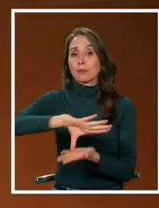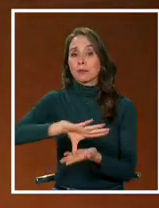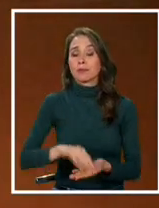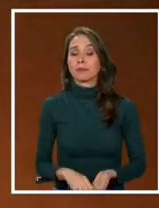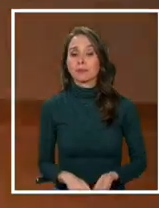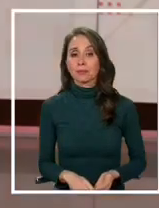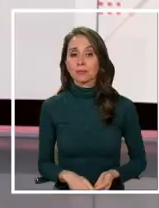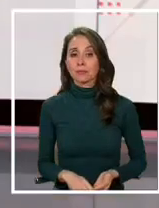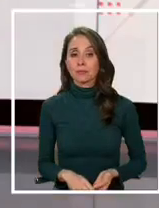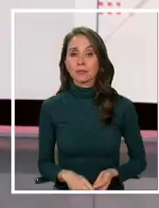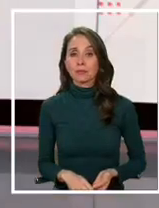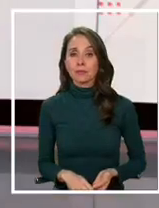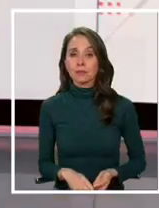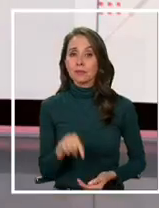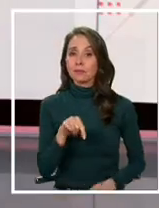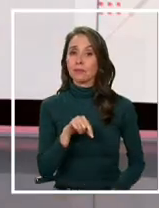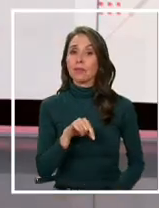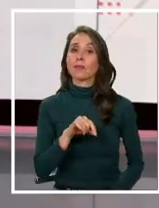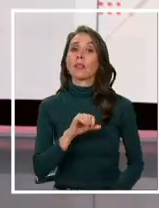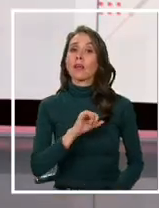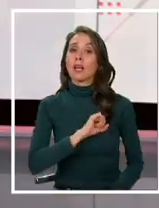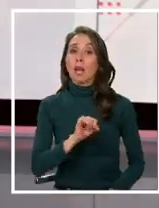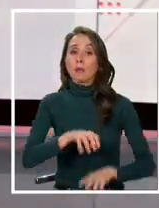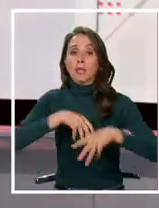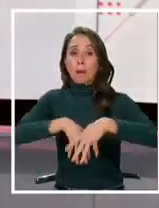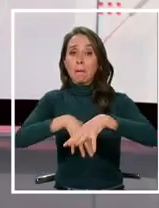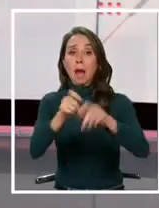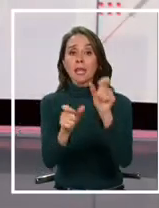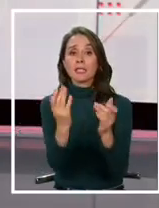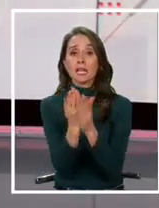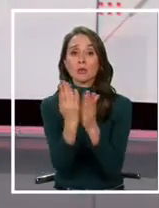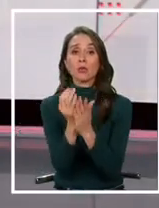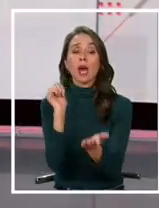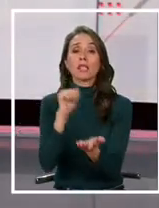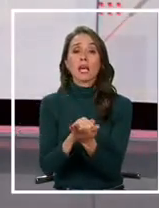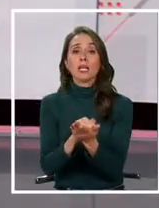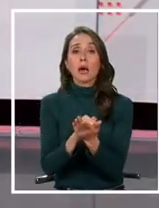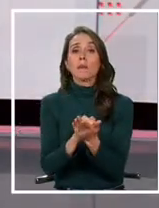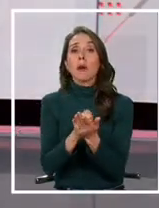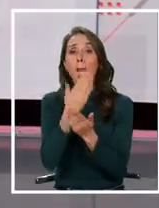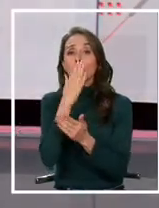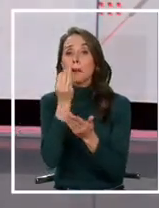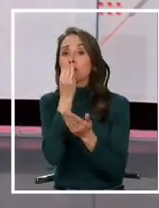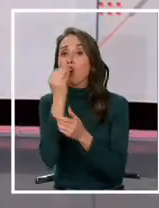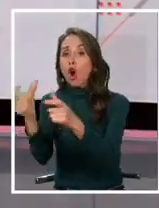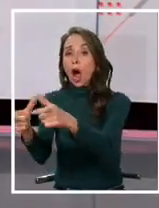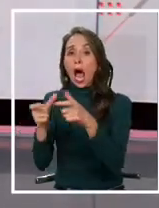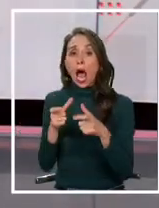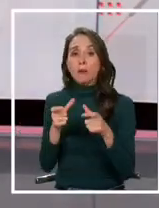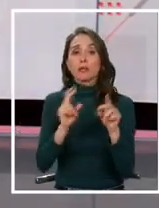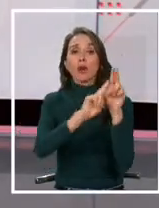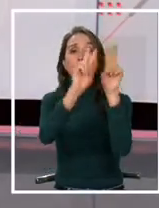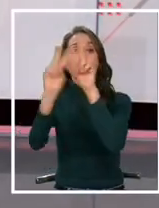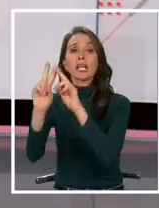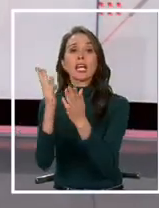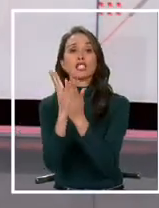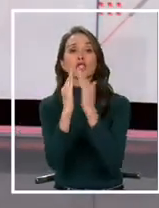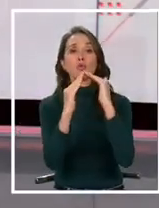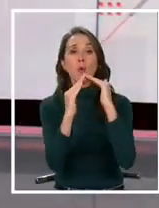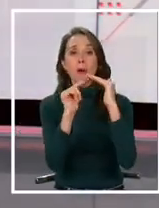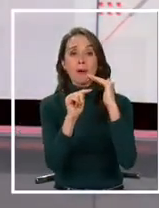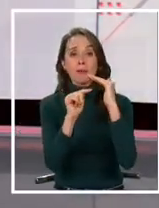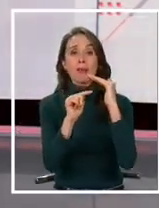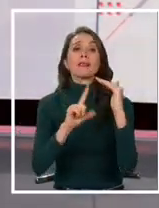país y acá en la capital una marcha de estudiantes que reclaman por Mejor alimentación y reparación de colegios terminó con